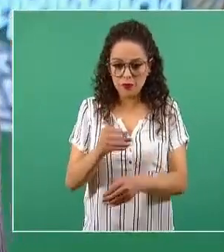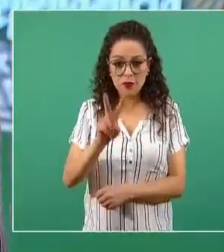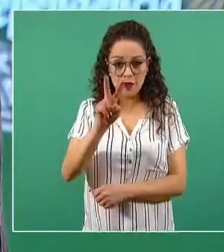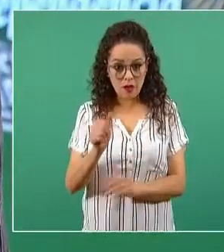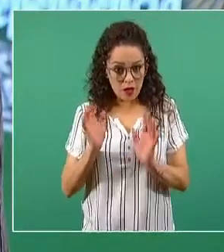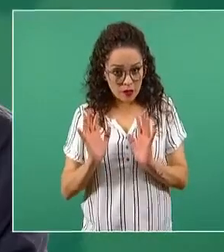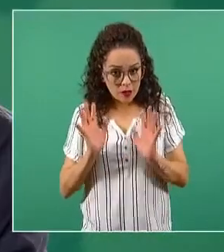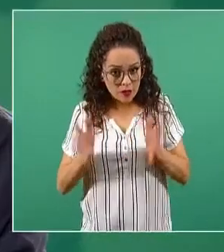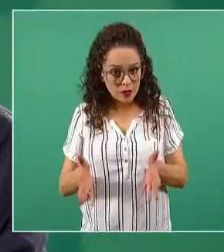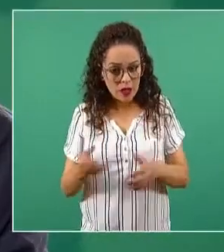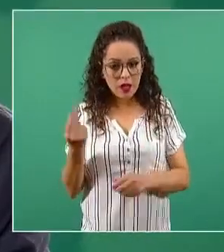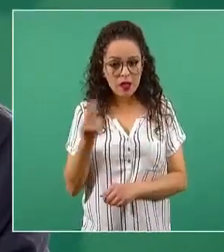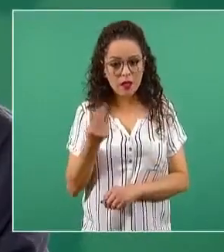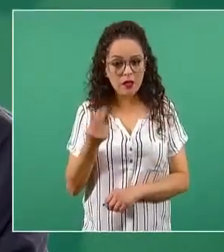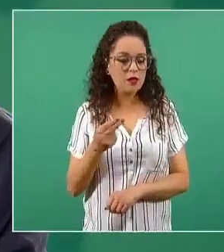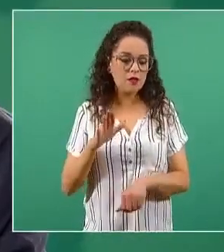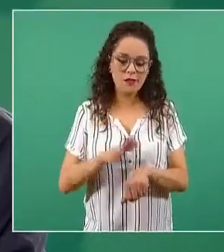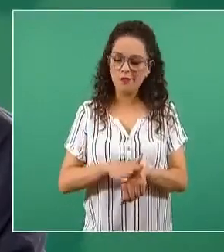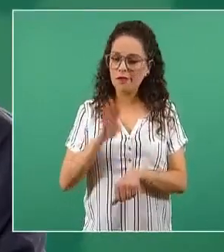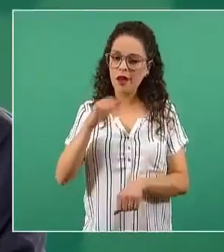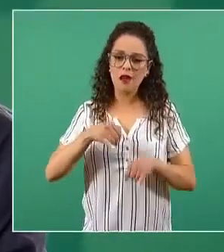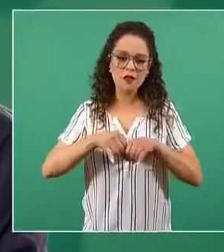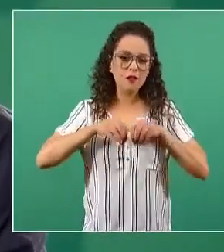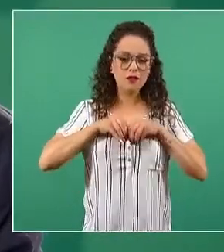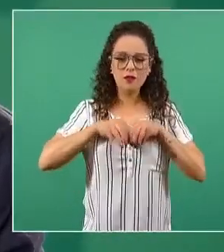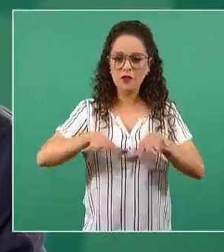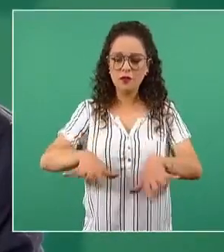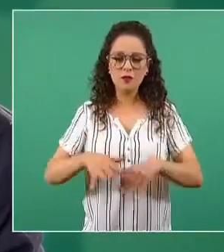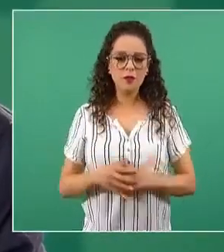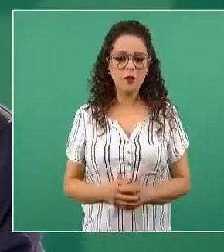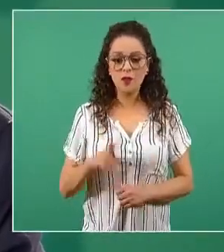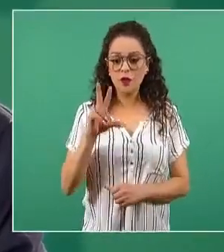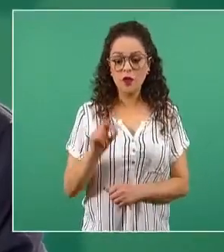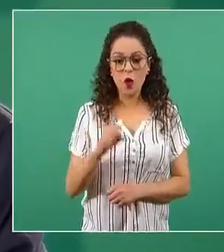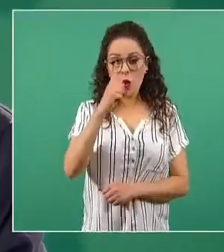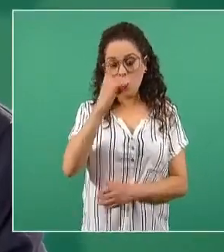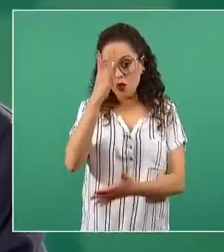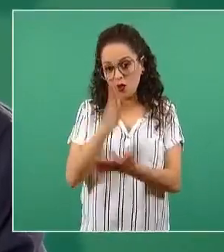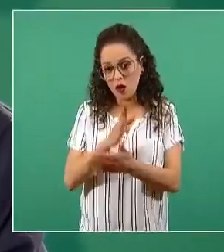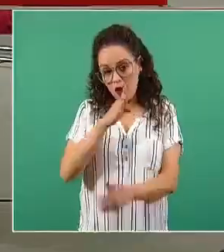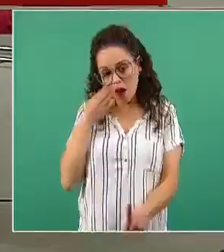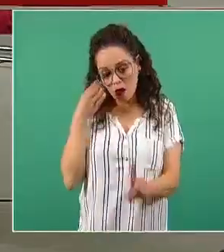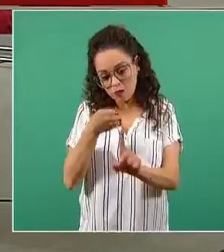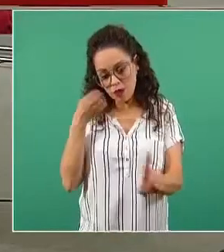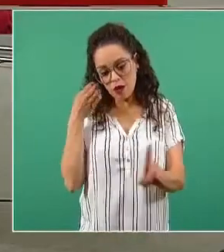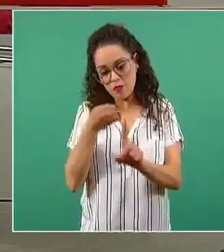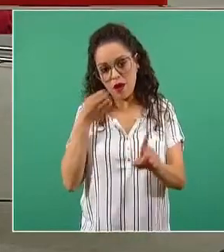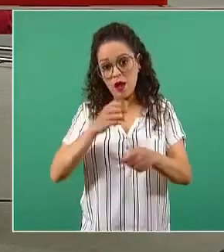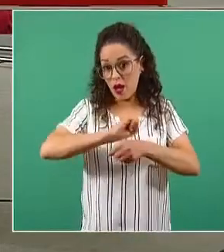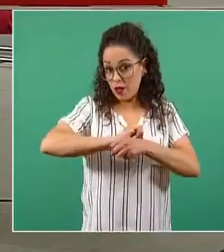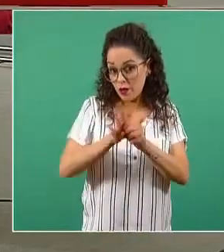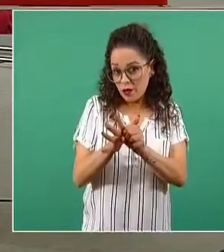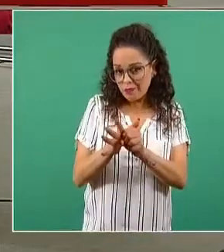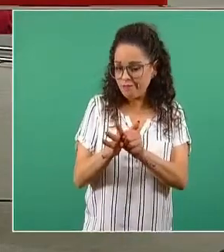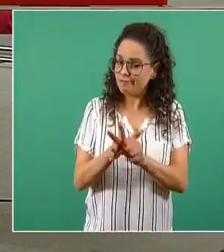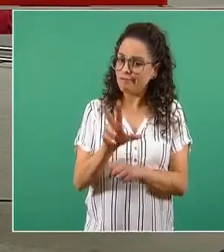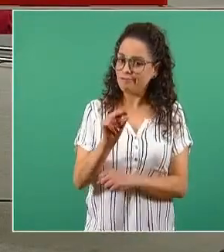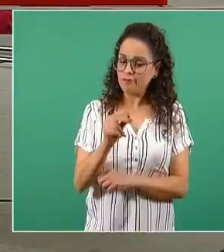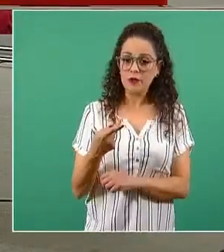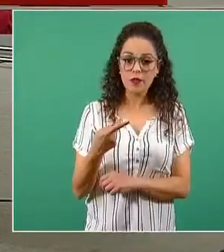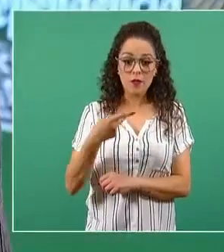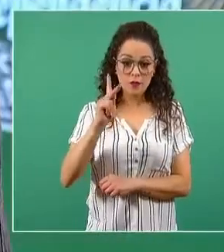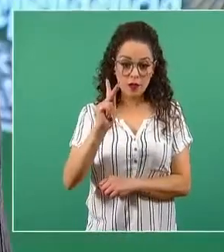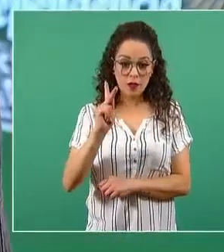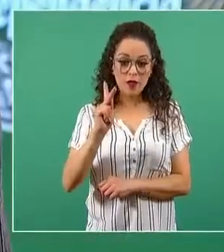informen con mayor extensión y no todo esté centrado en COVID, insisto, aprovechando que COVID tiene